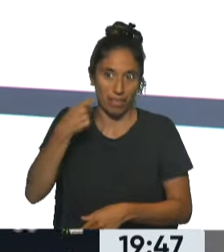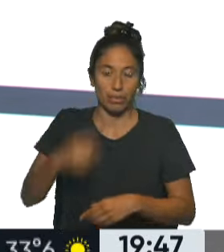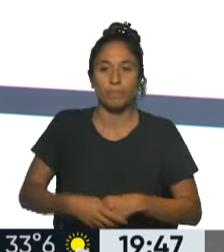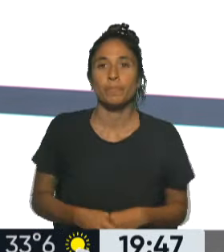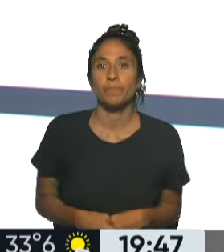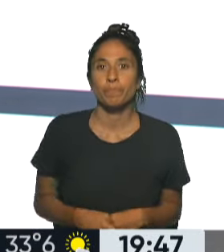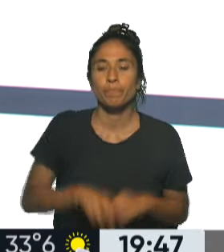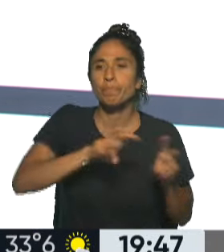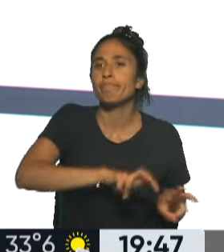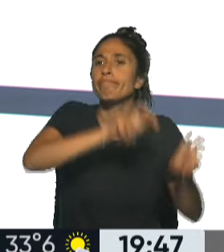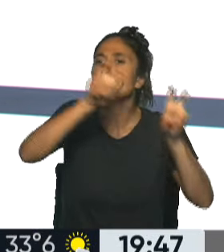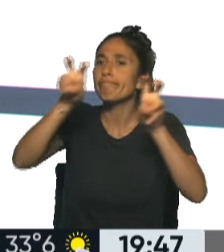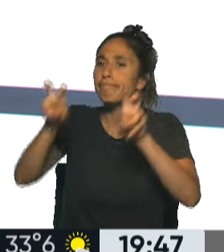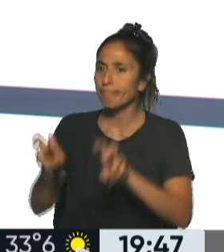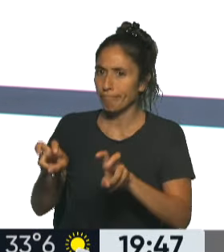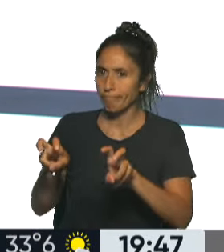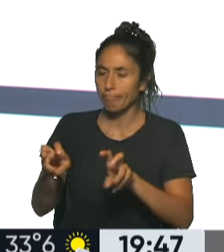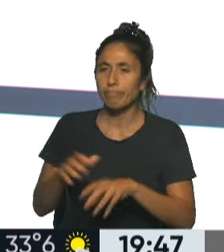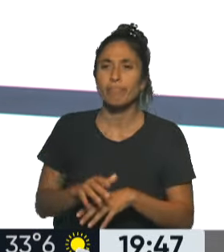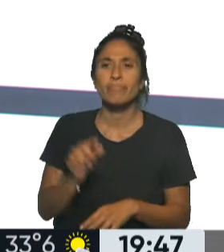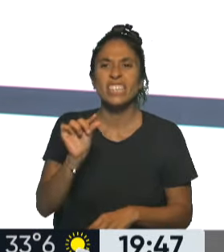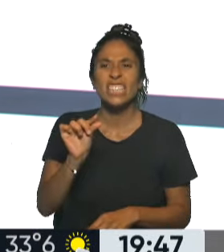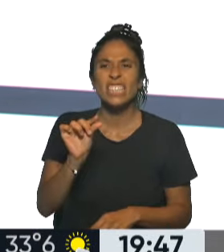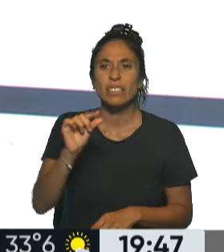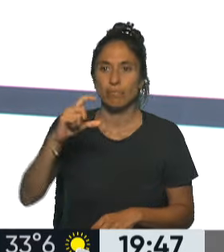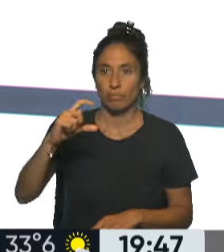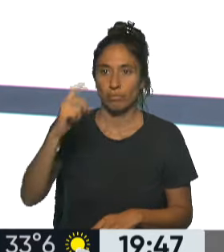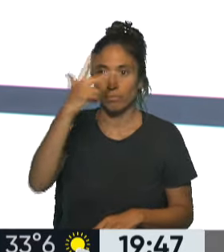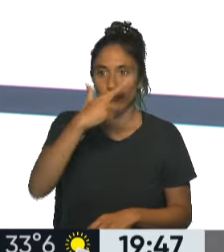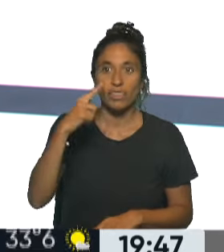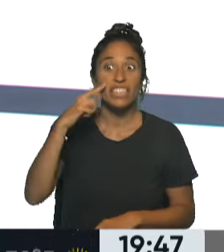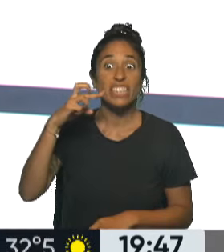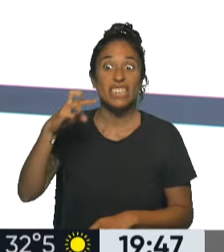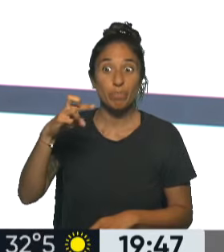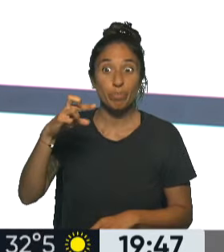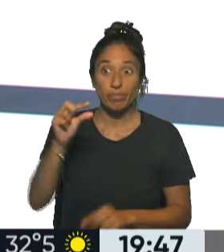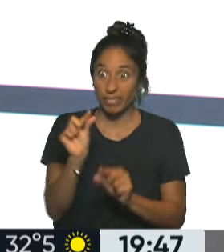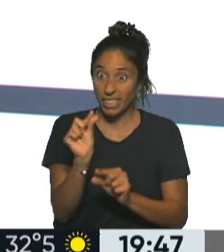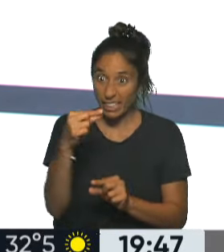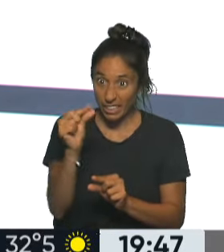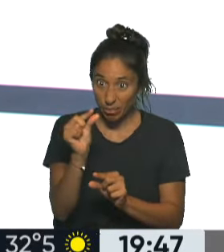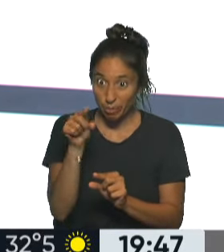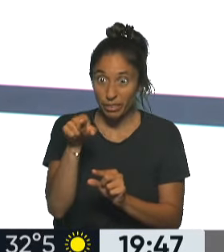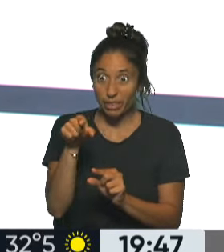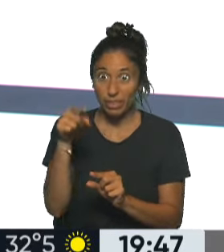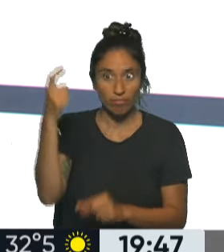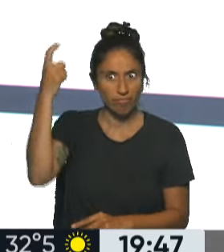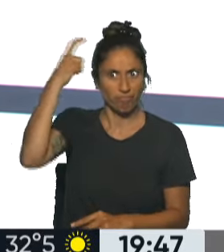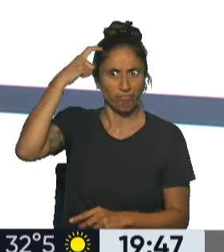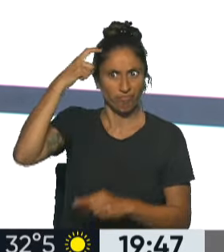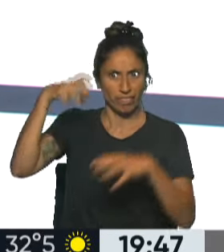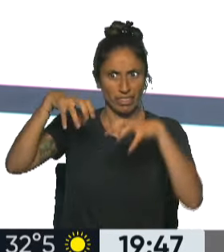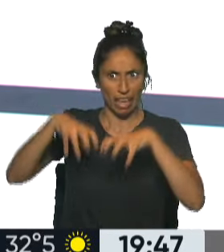cambiamos de tema y vamos a hablar de un chip cerebral porque realmente esto intriga y realmente es algo que algunos incluso les